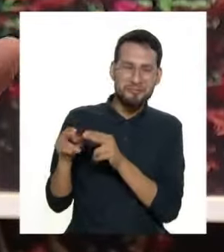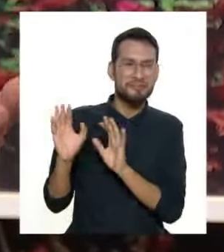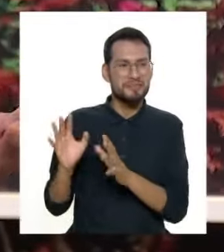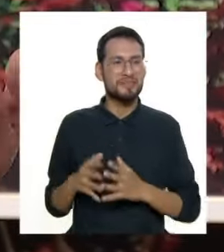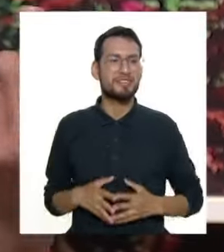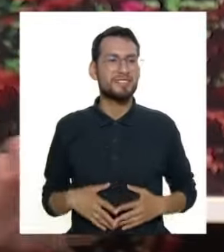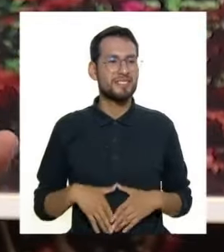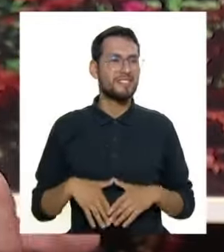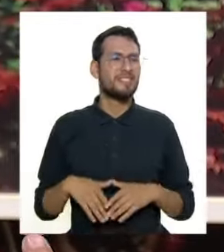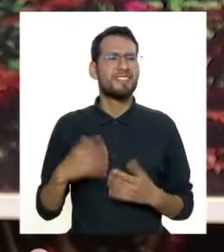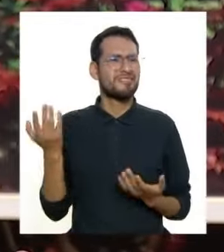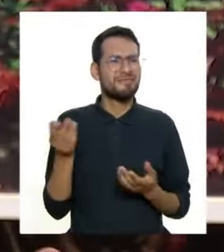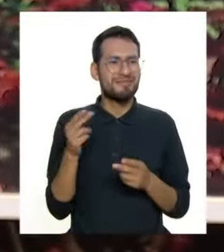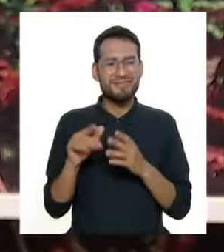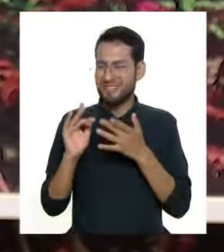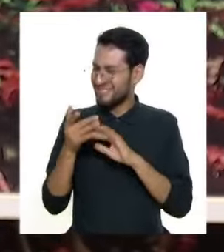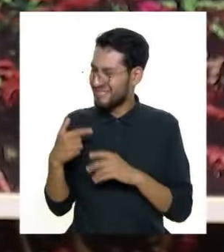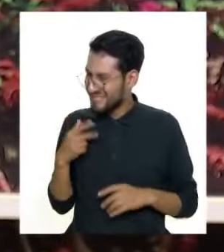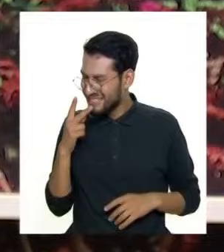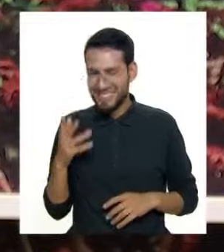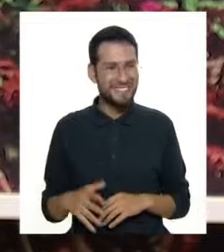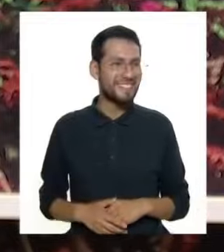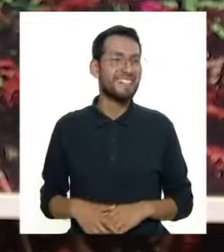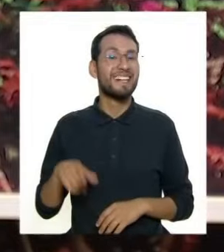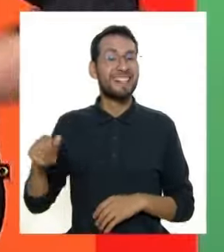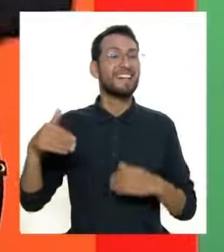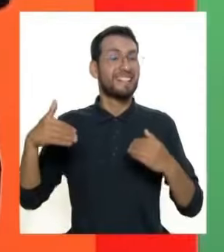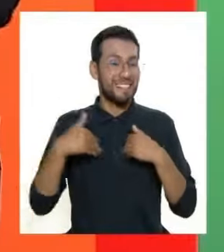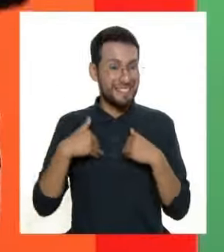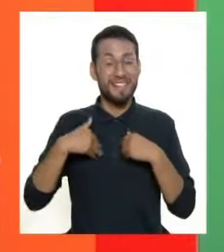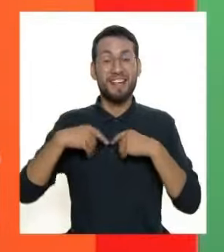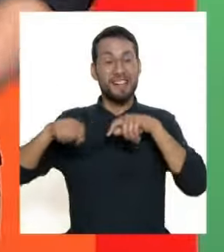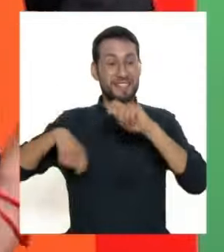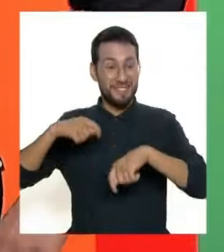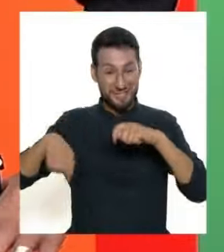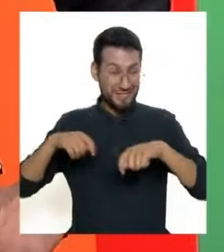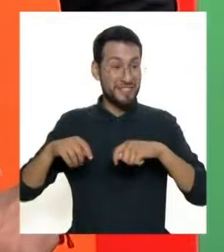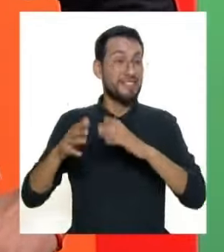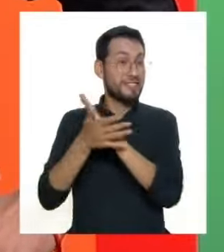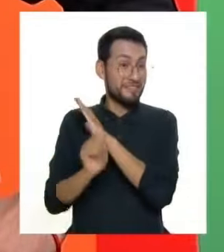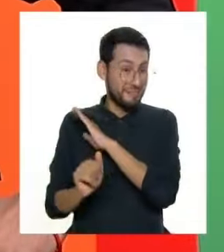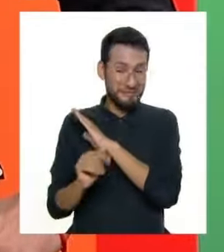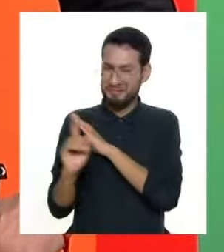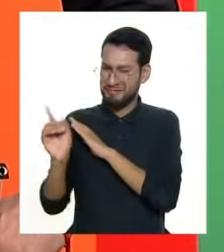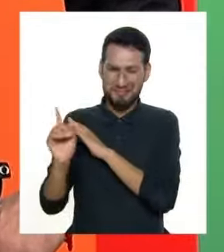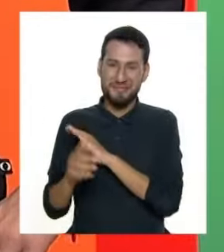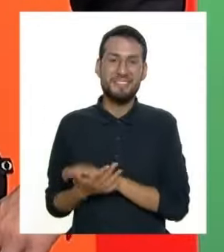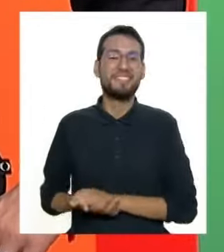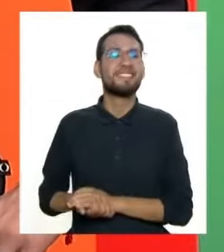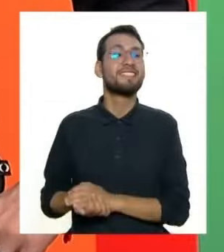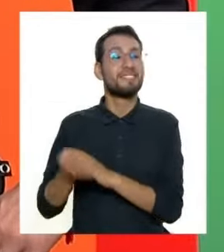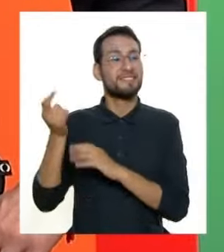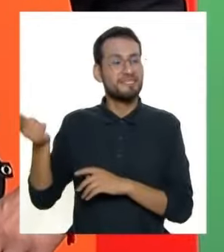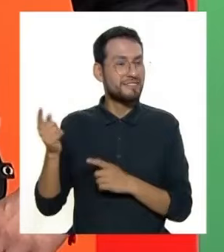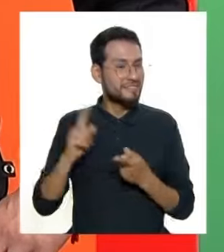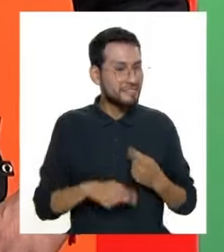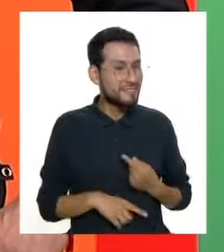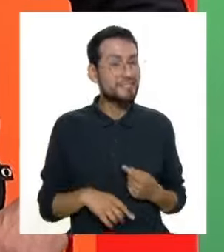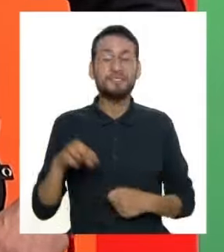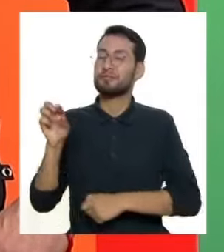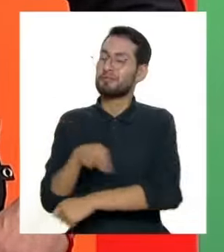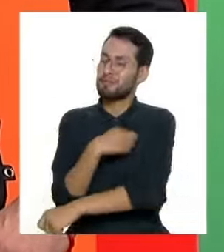ratito, es así. ¿Cuáles son sus redes? Piso.cocina, ok, pero no solamente tiene ese talento. No, no. Él es...